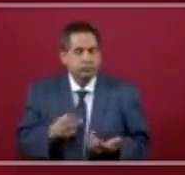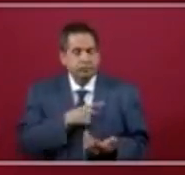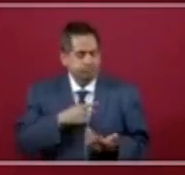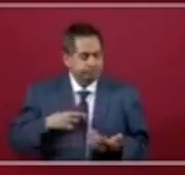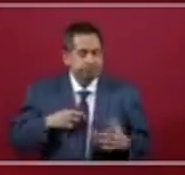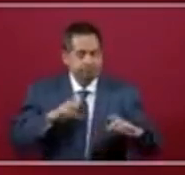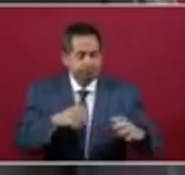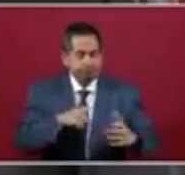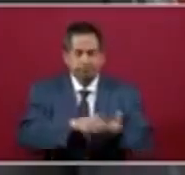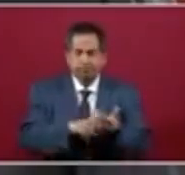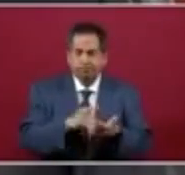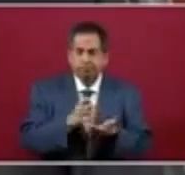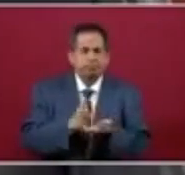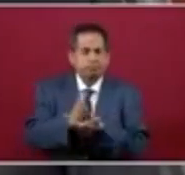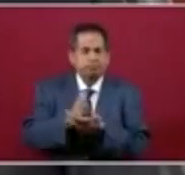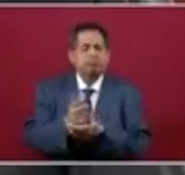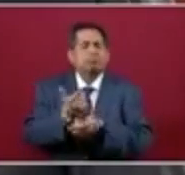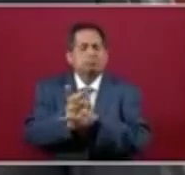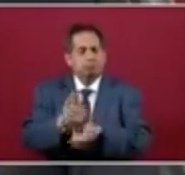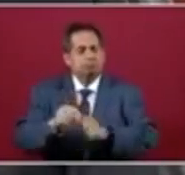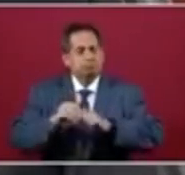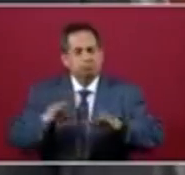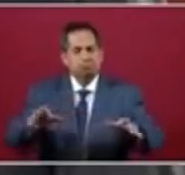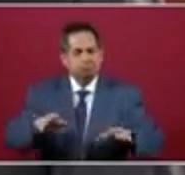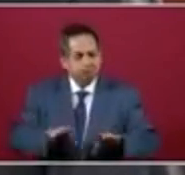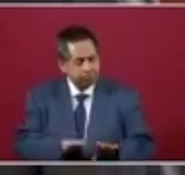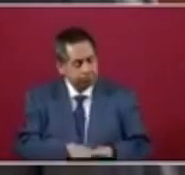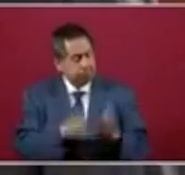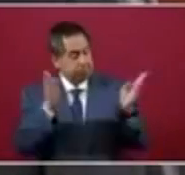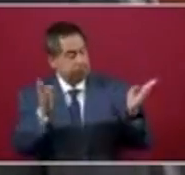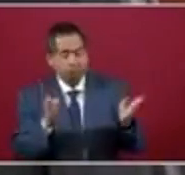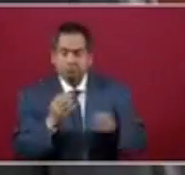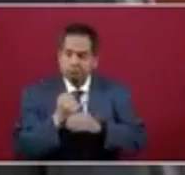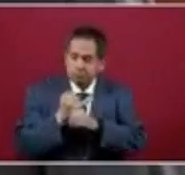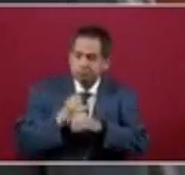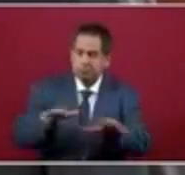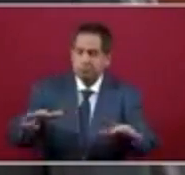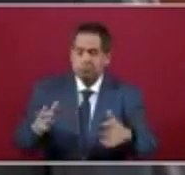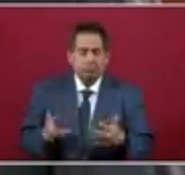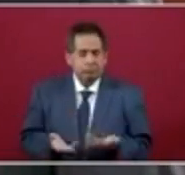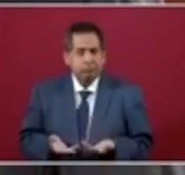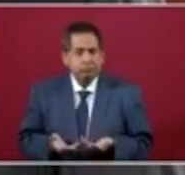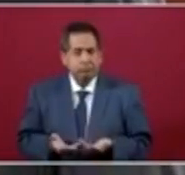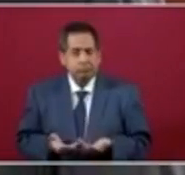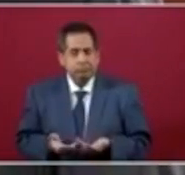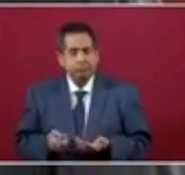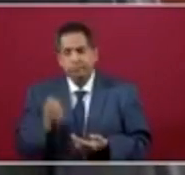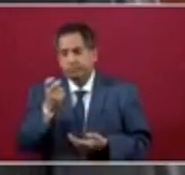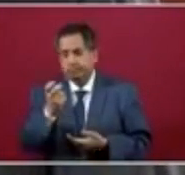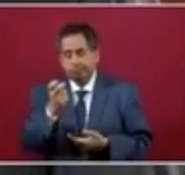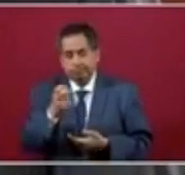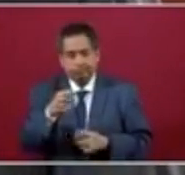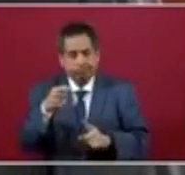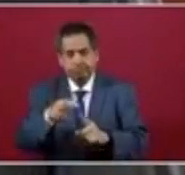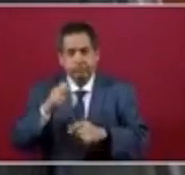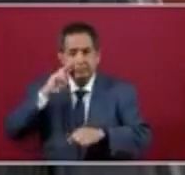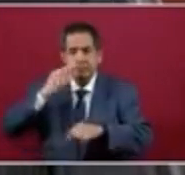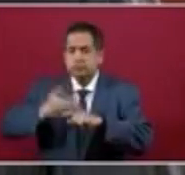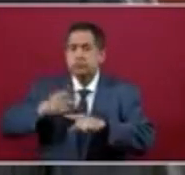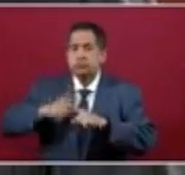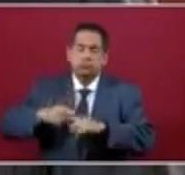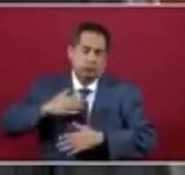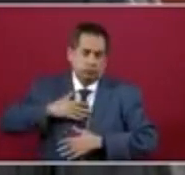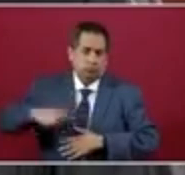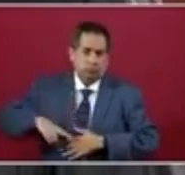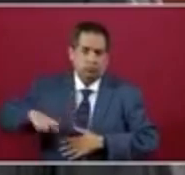tengamos acceso a la información, y esa es una responsabilidad del